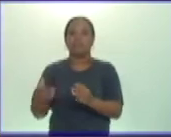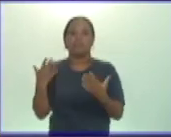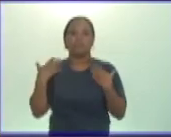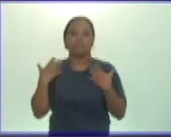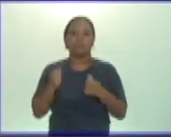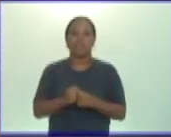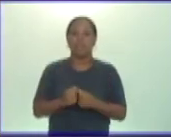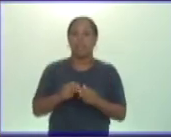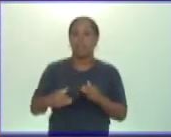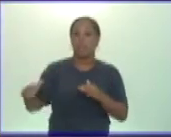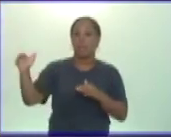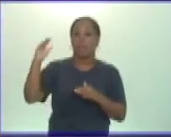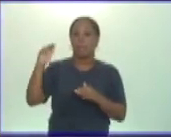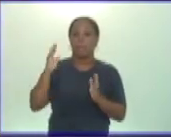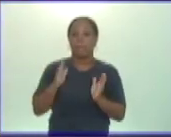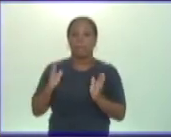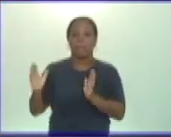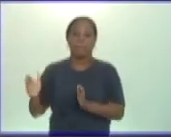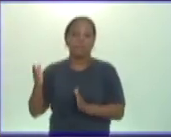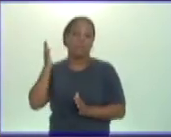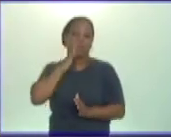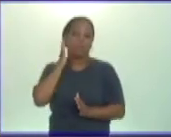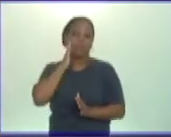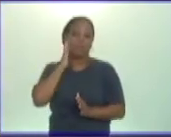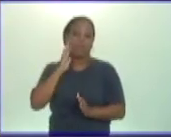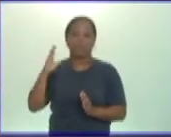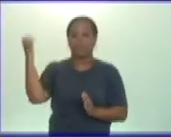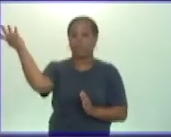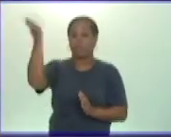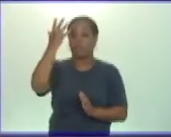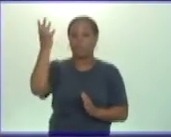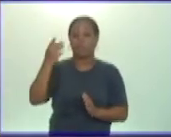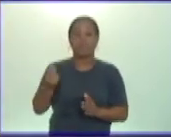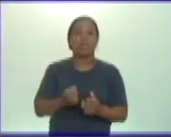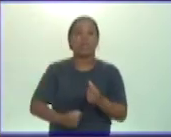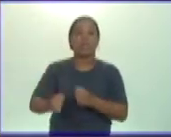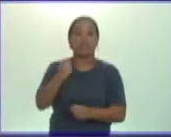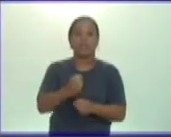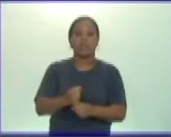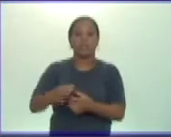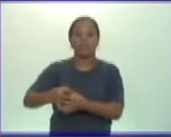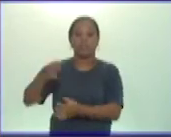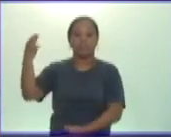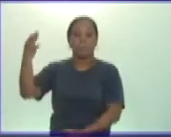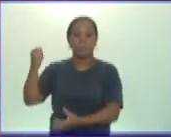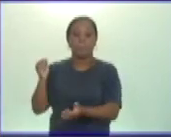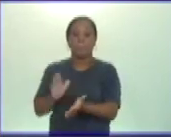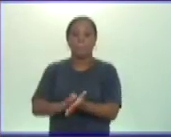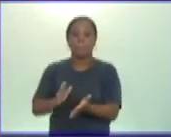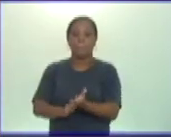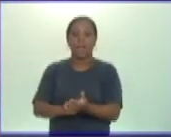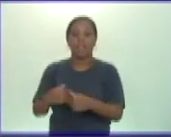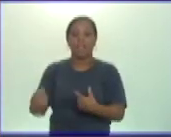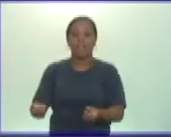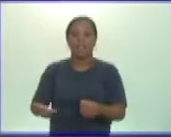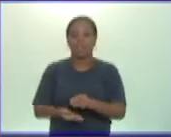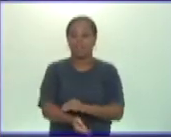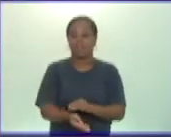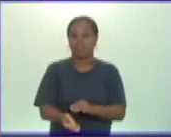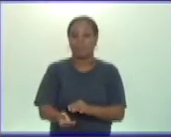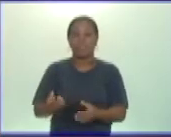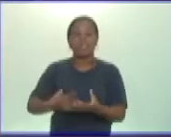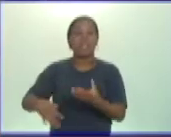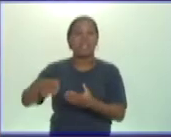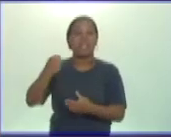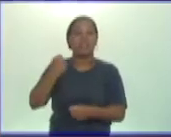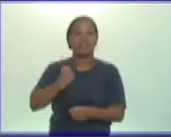atmosférica proviene de las casas que utilizan leña en forma inadecuada para cocinar y calefaccionar. Y en ciudades más grandes